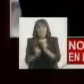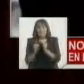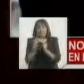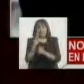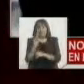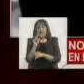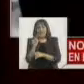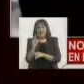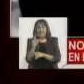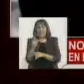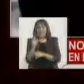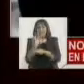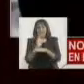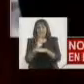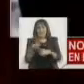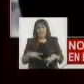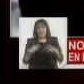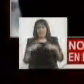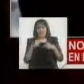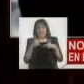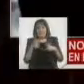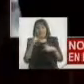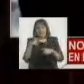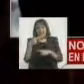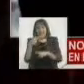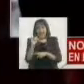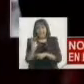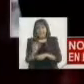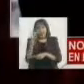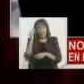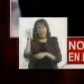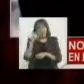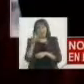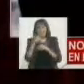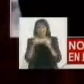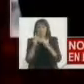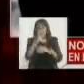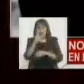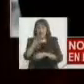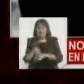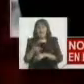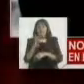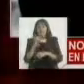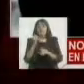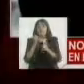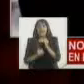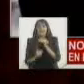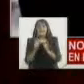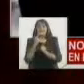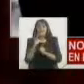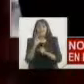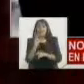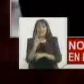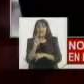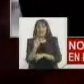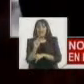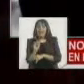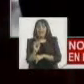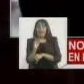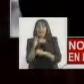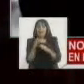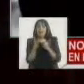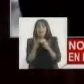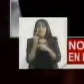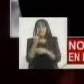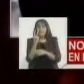don René, en esta transmisión en vivo que estamos generando desde La Haya, Holanda, para todo Costa Rica, finalmente, don René, ¿cómo